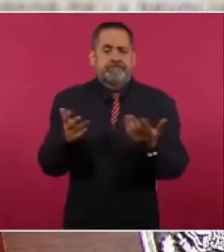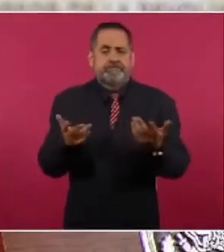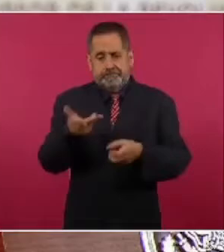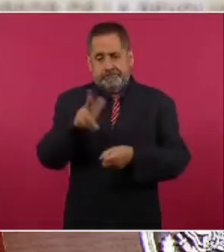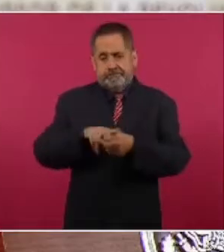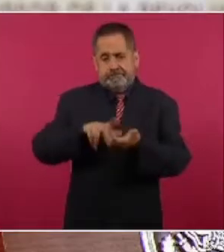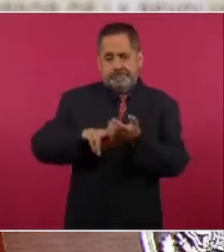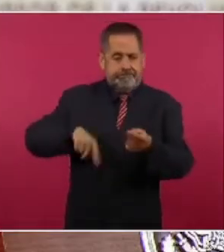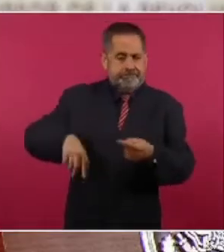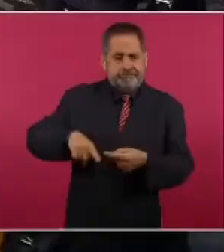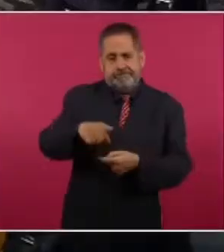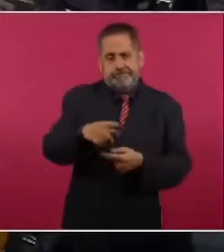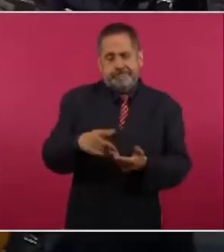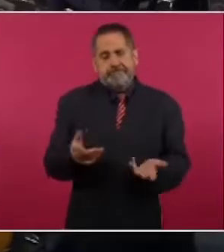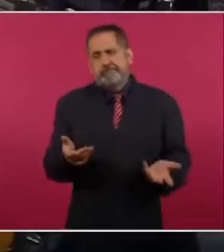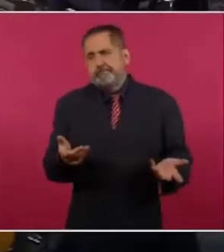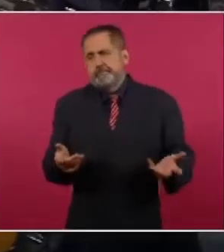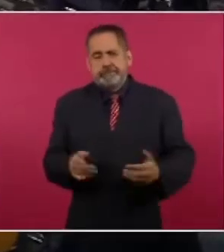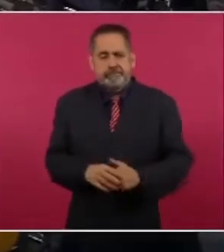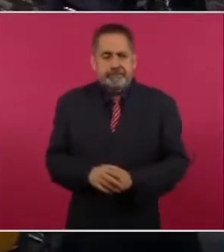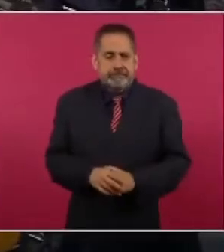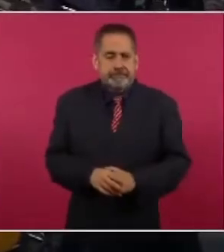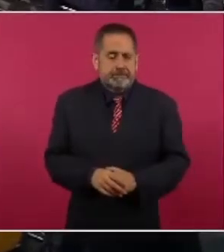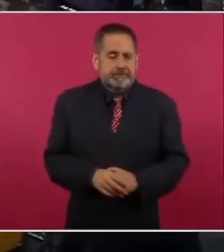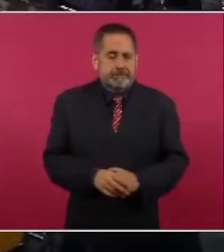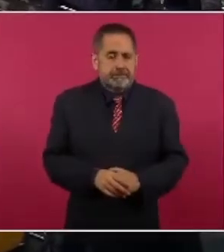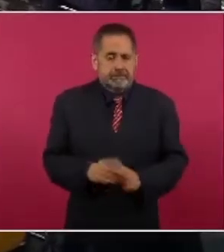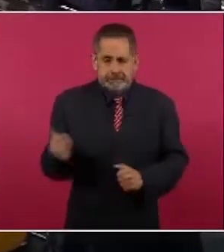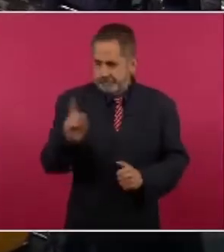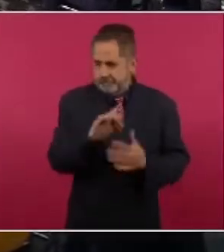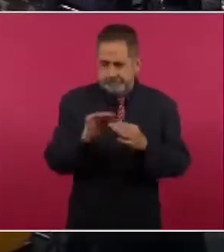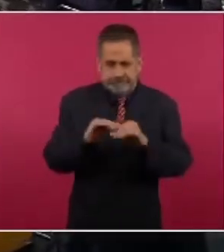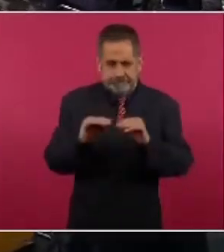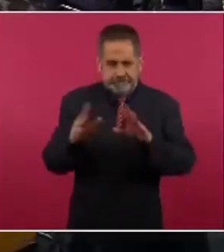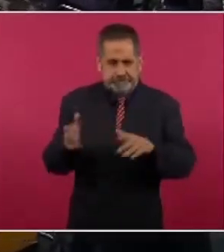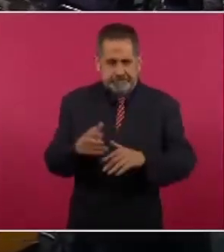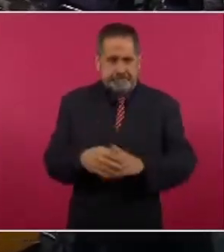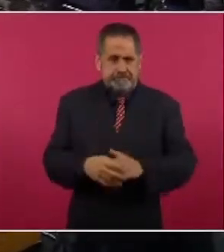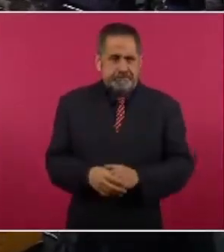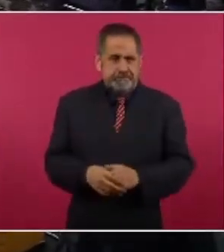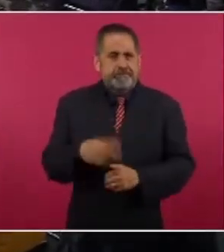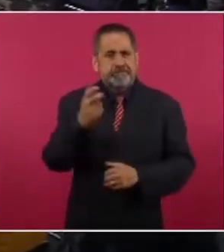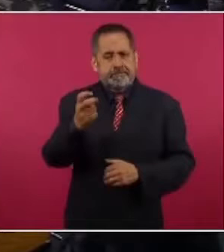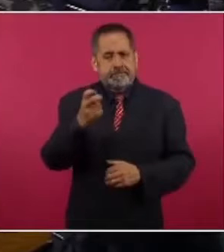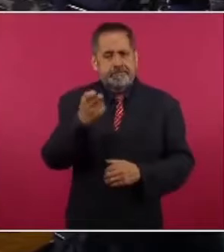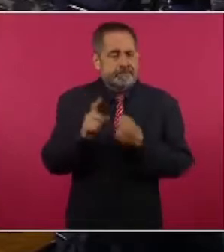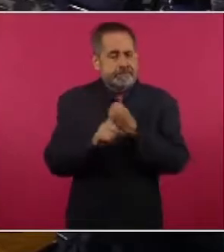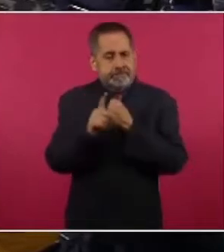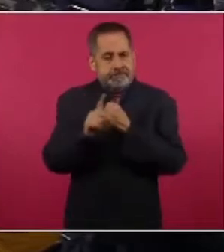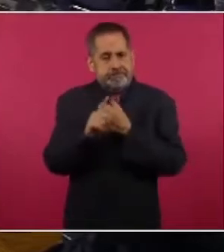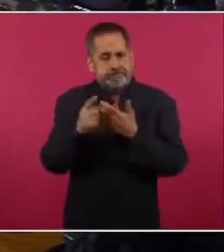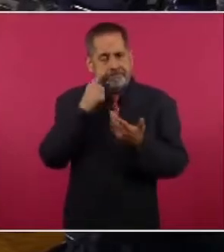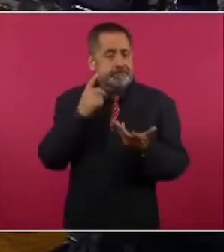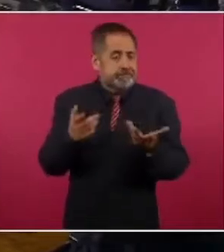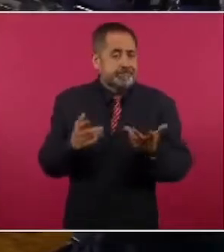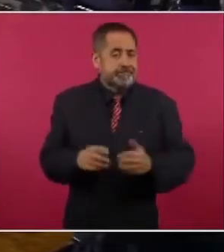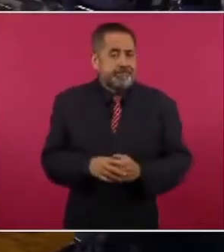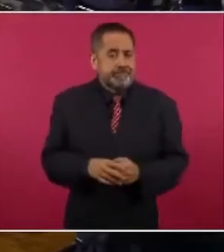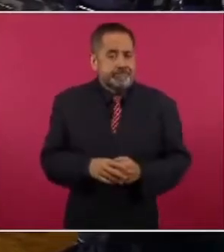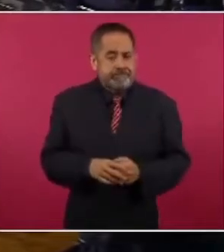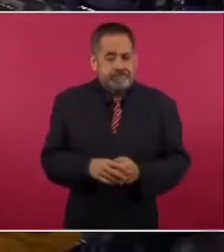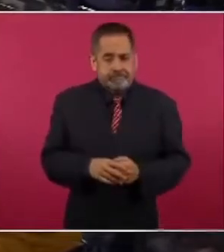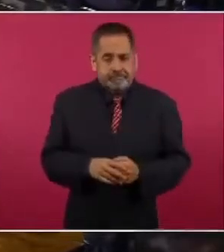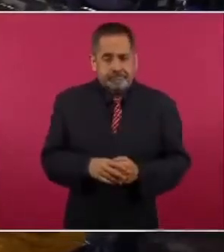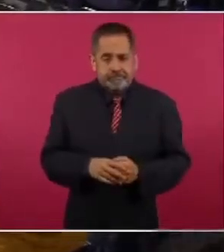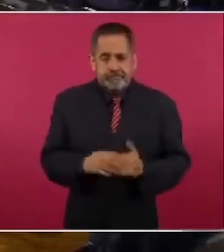hospitales. A ver, explícalo, porque ese es el problema, o sea,